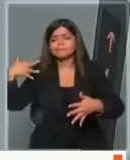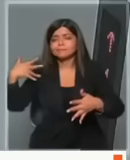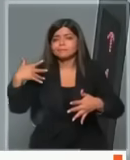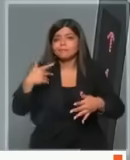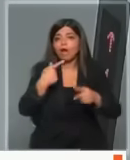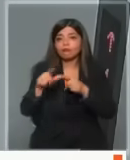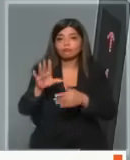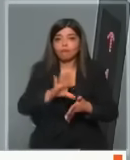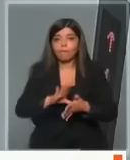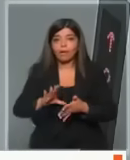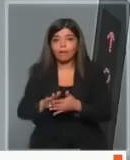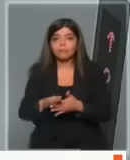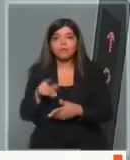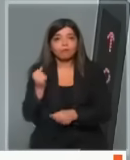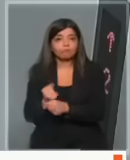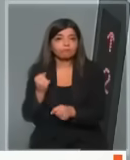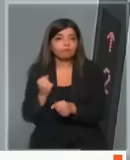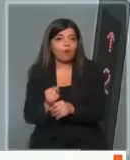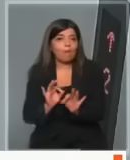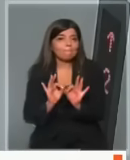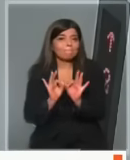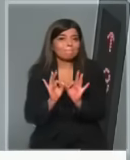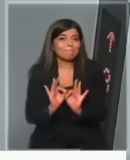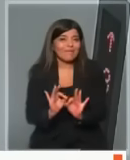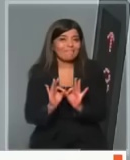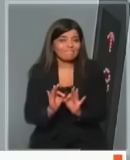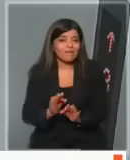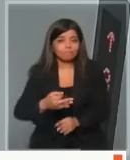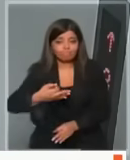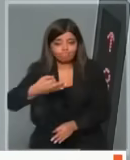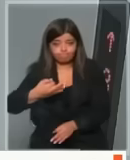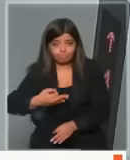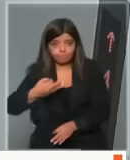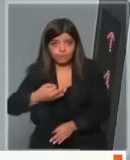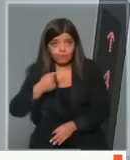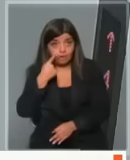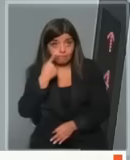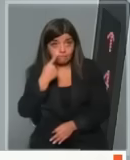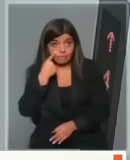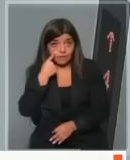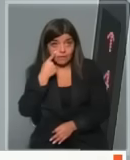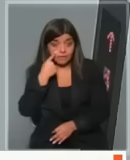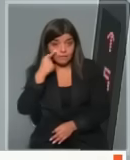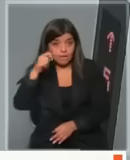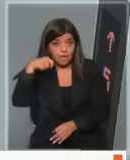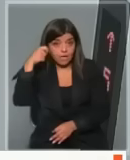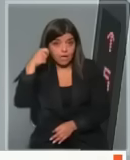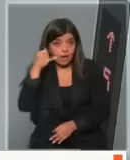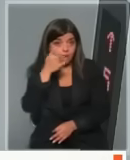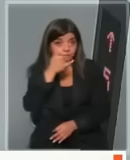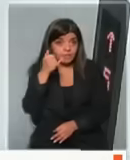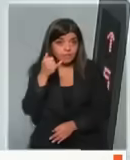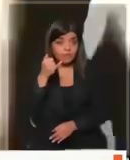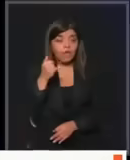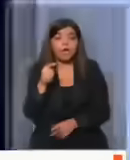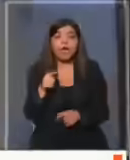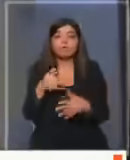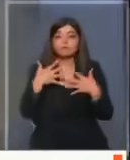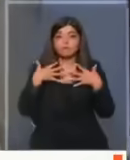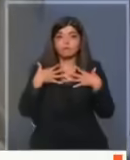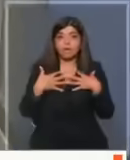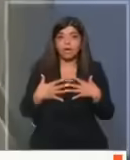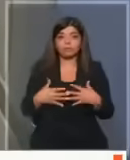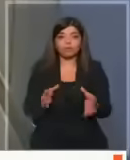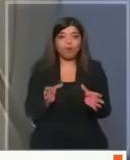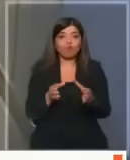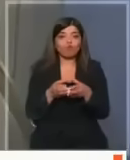desarrollar su oficio delictual con total perfección. Fíjese en este registro, inédito hasta ahora. Así salen vestidos este